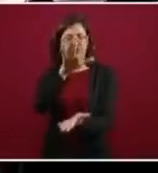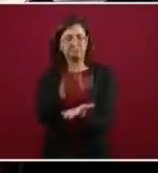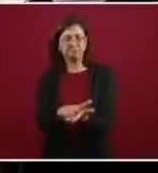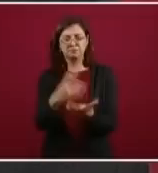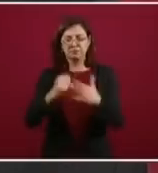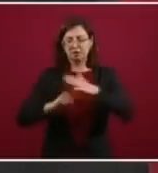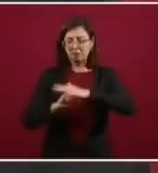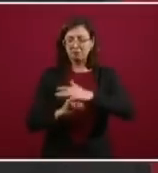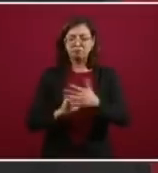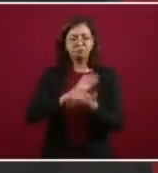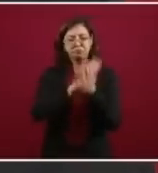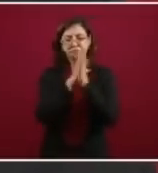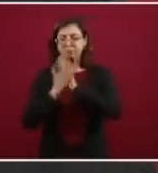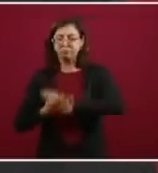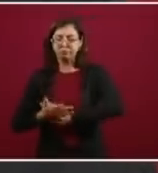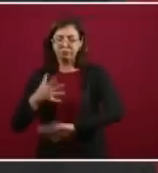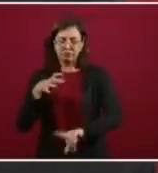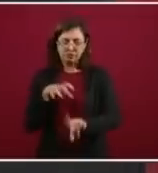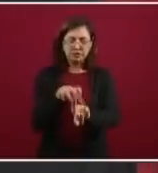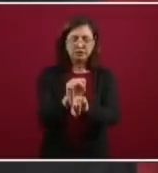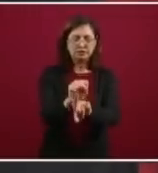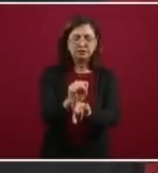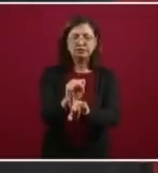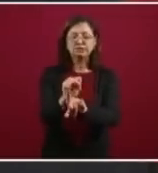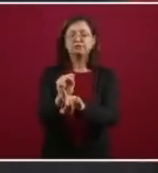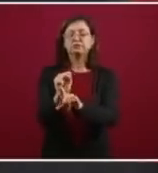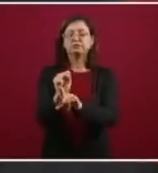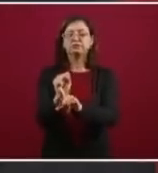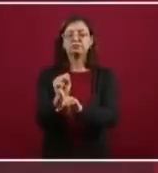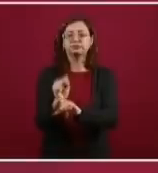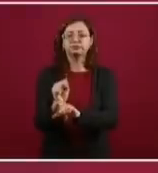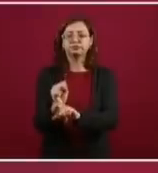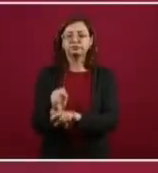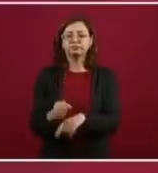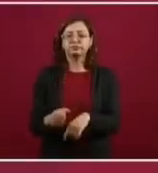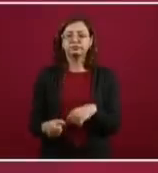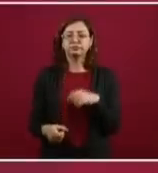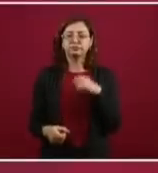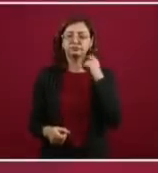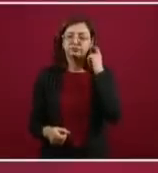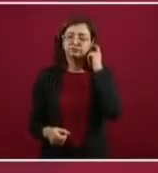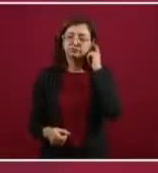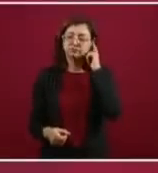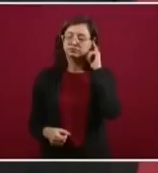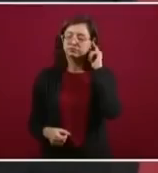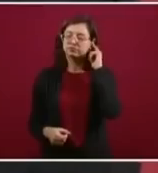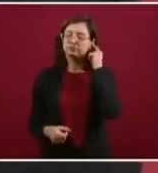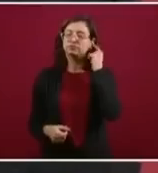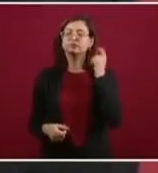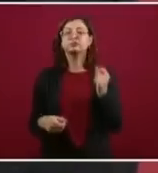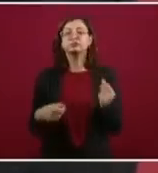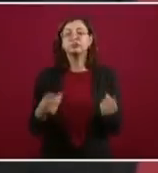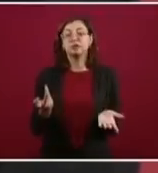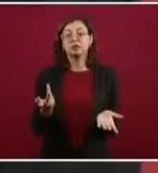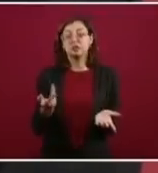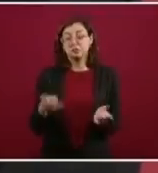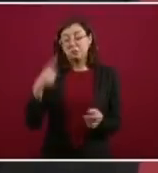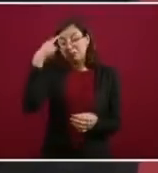la transformación, para que también les cueste más trabajo en el